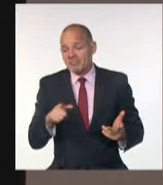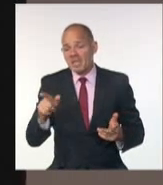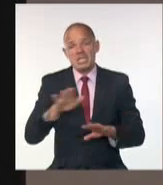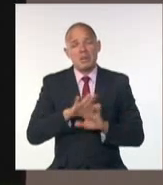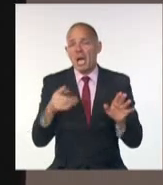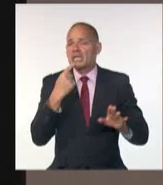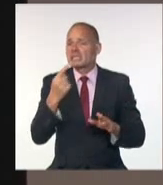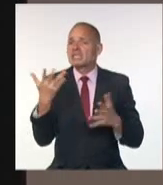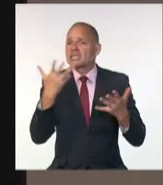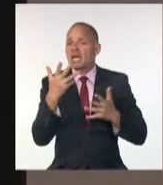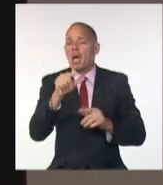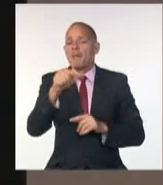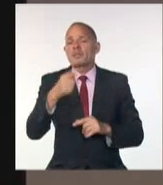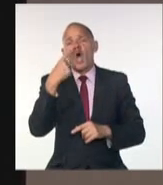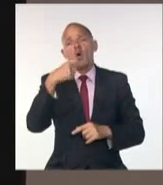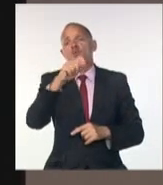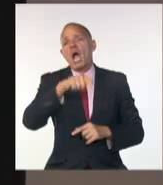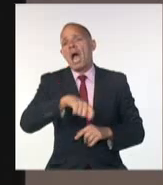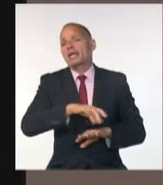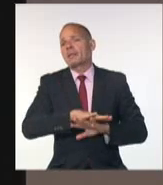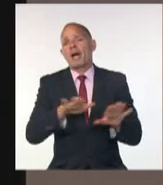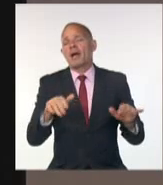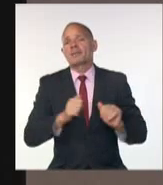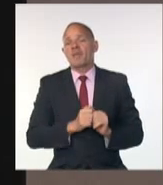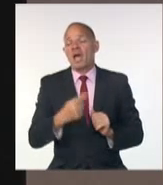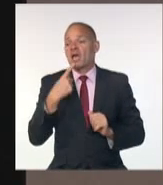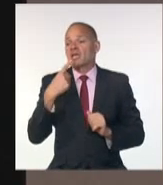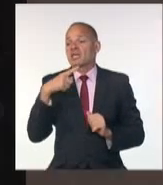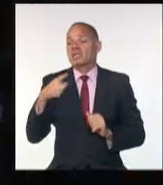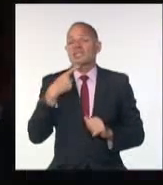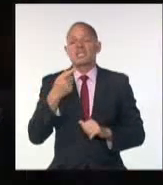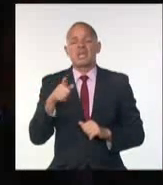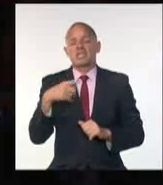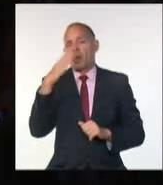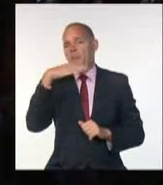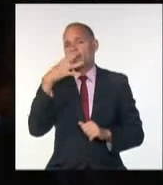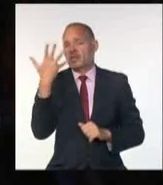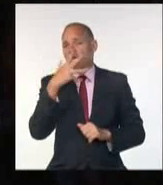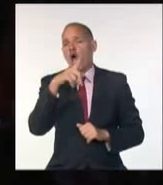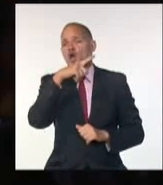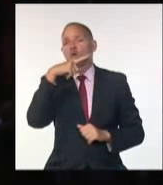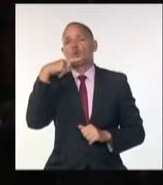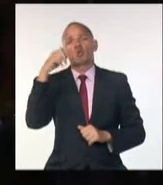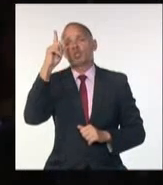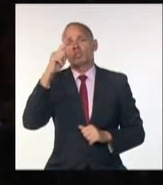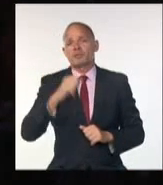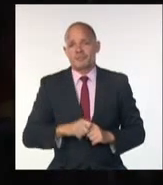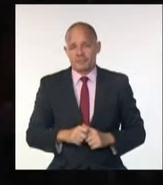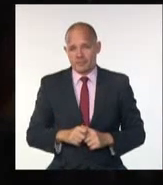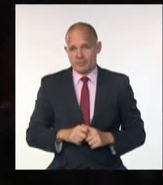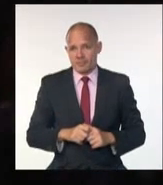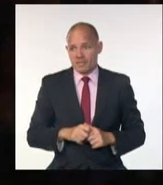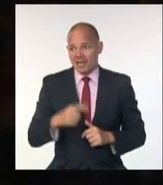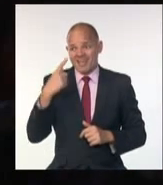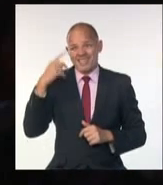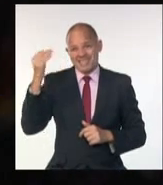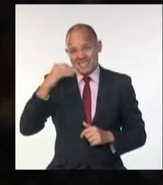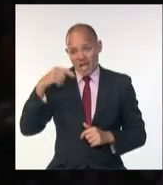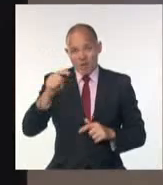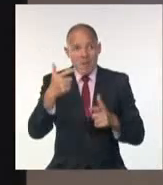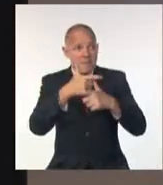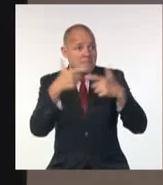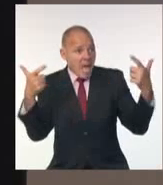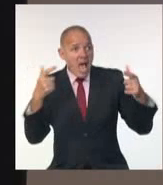los ucranianos y el único gran invasor, bueno, usted lo supondrá, Rusia, cuando ha habido y hay más guerras y más